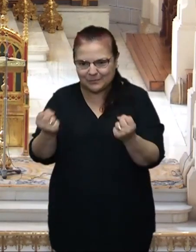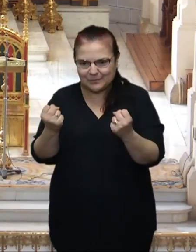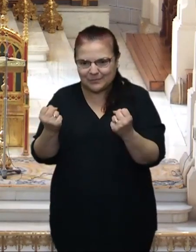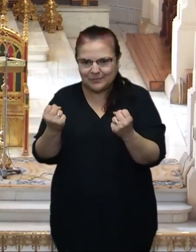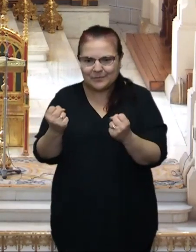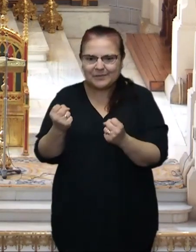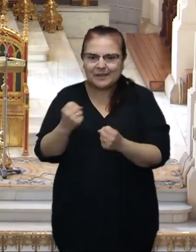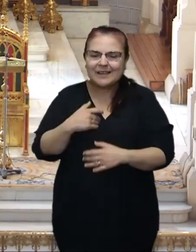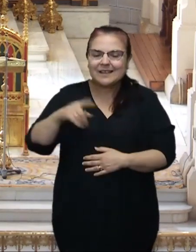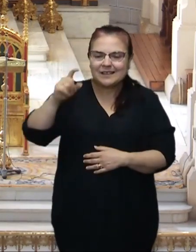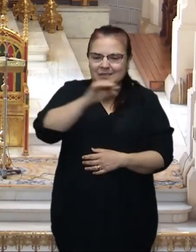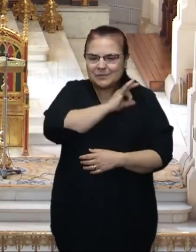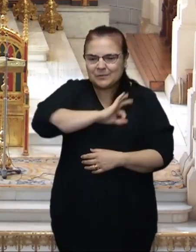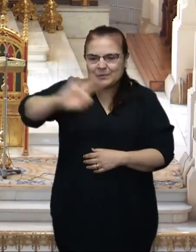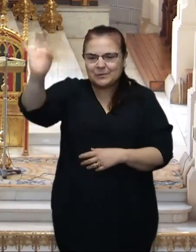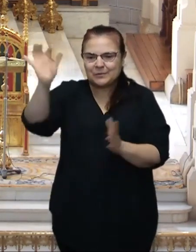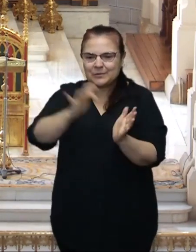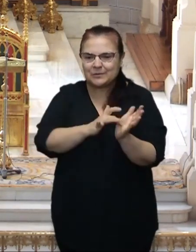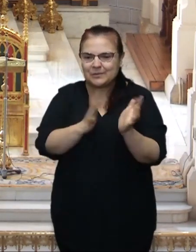Señor